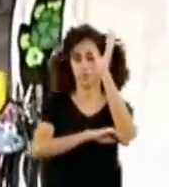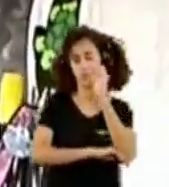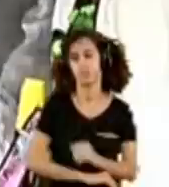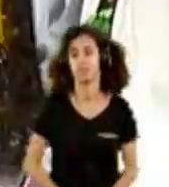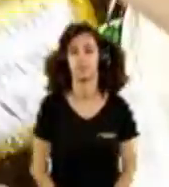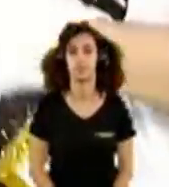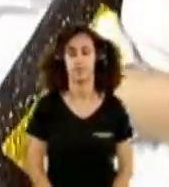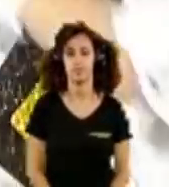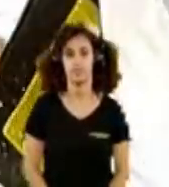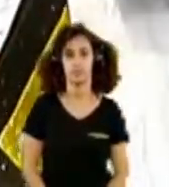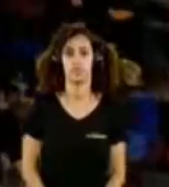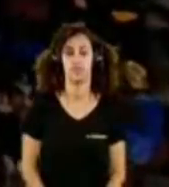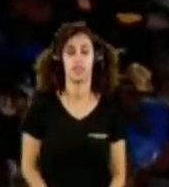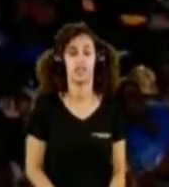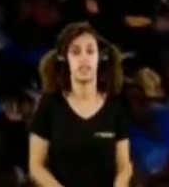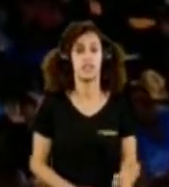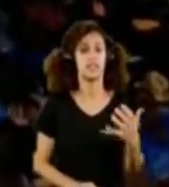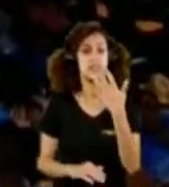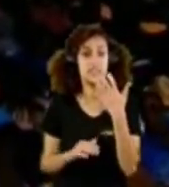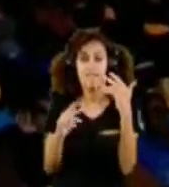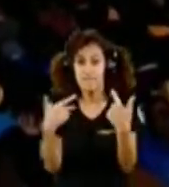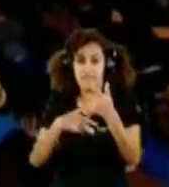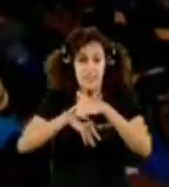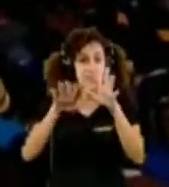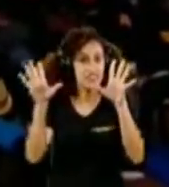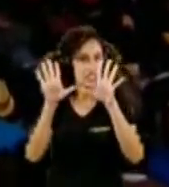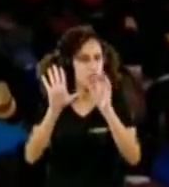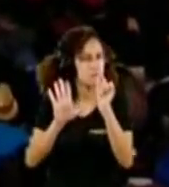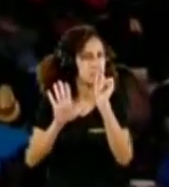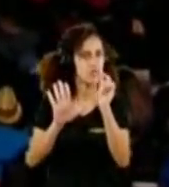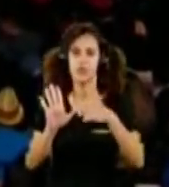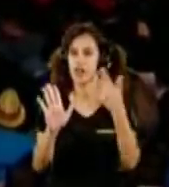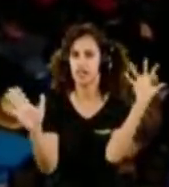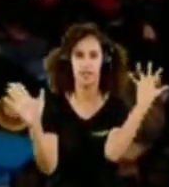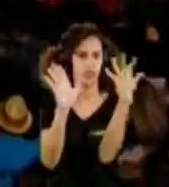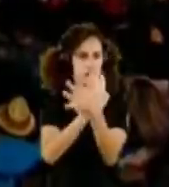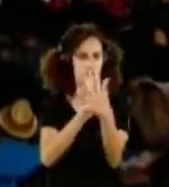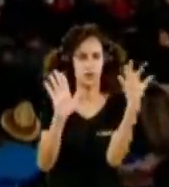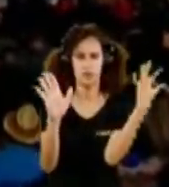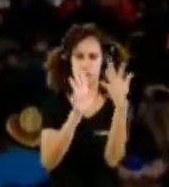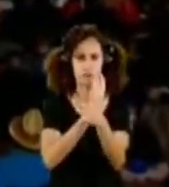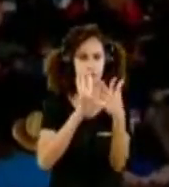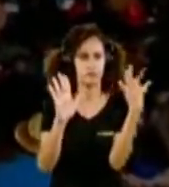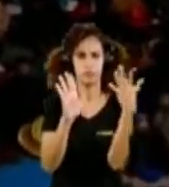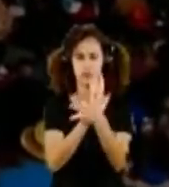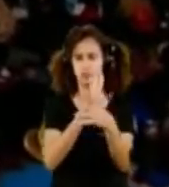religión. Si nos dejan 10 minutos, explicamos la